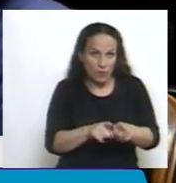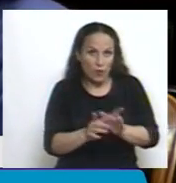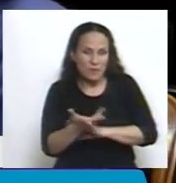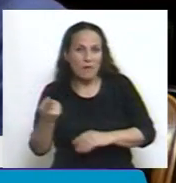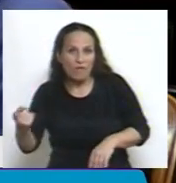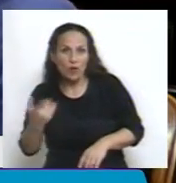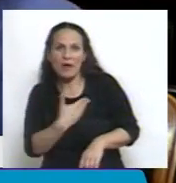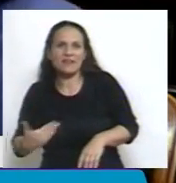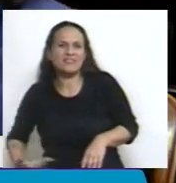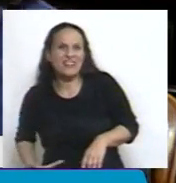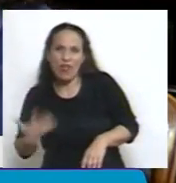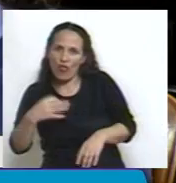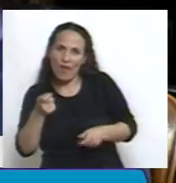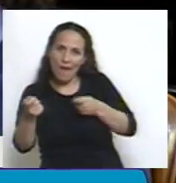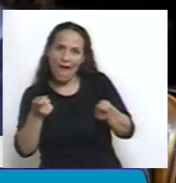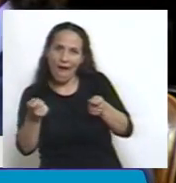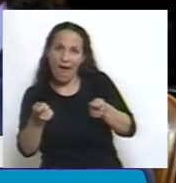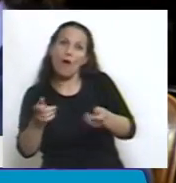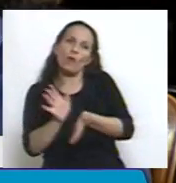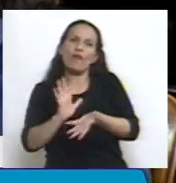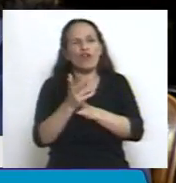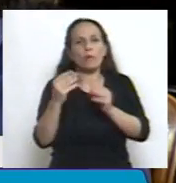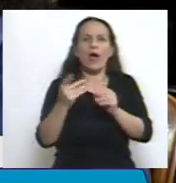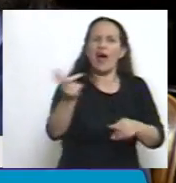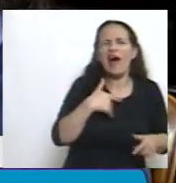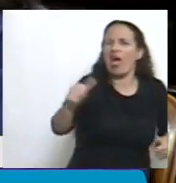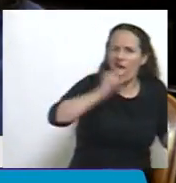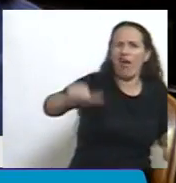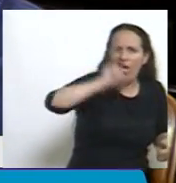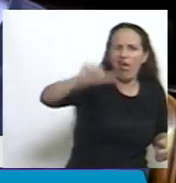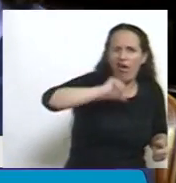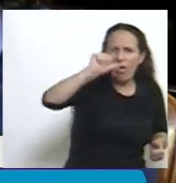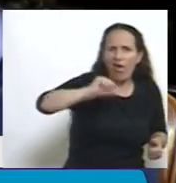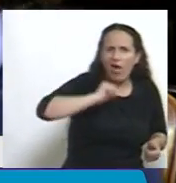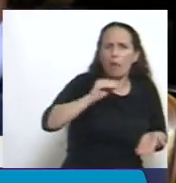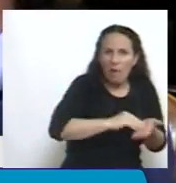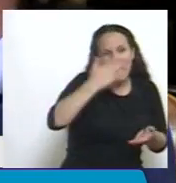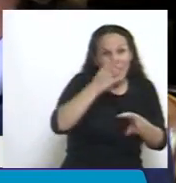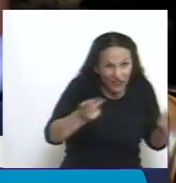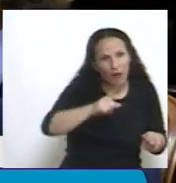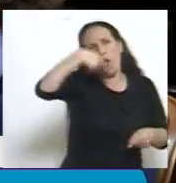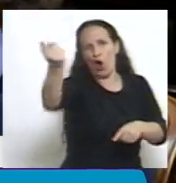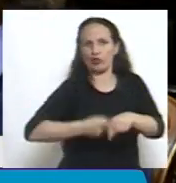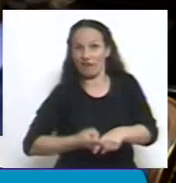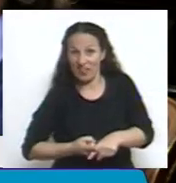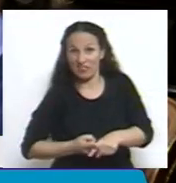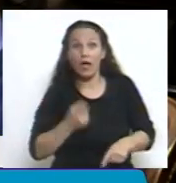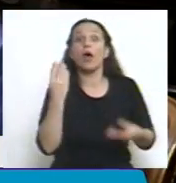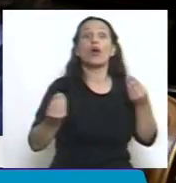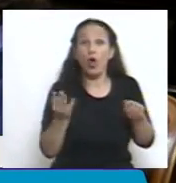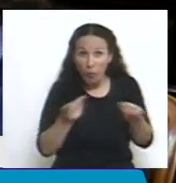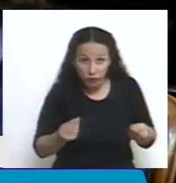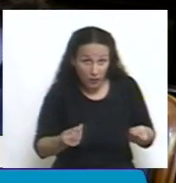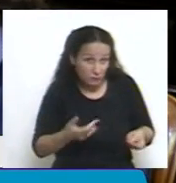Estado, lo único que hacen es decir, seguí tomando, te voy a llevar a otra fiesta, y obviamente que eso termina con resacas y no termina con una